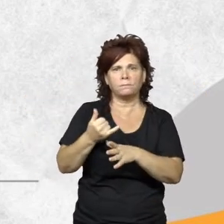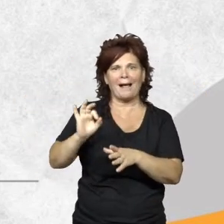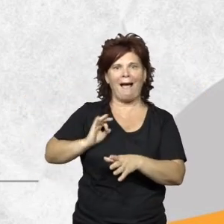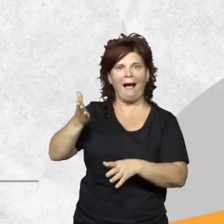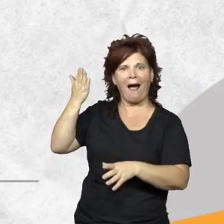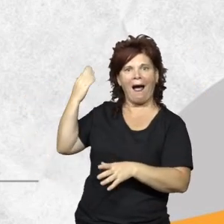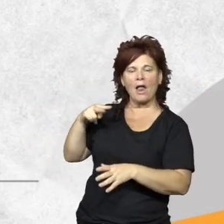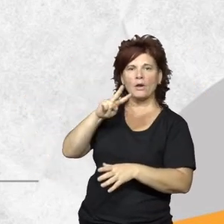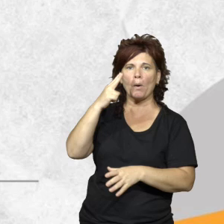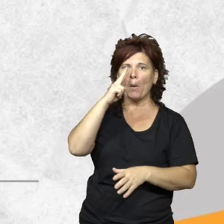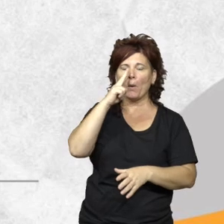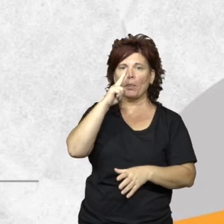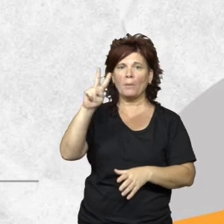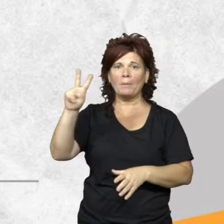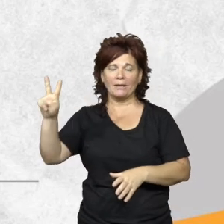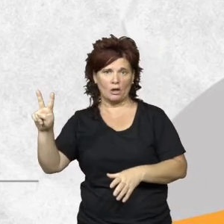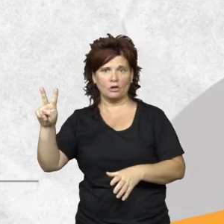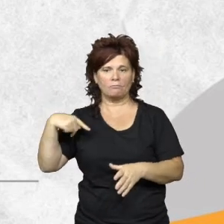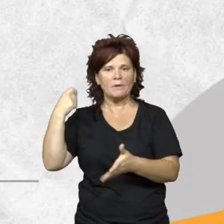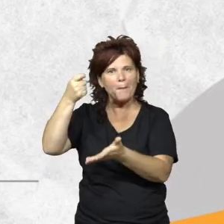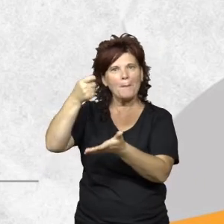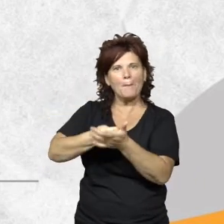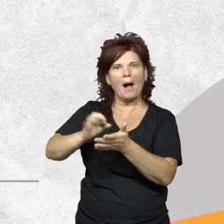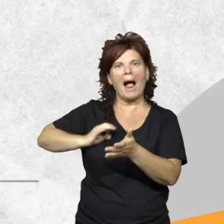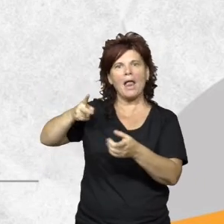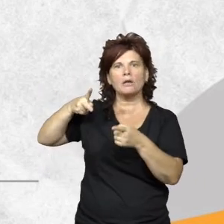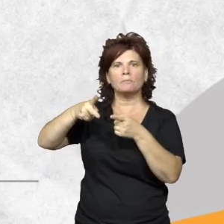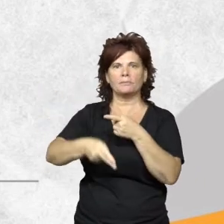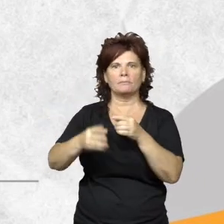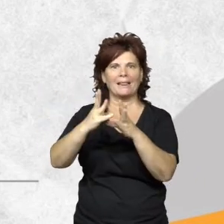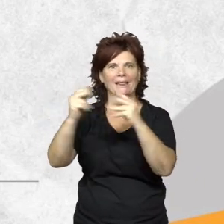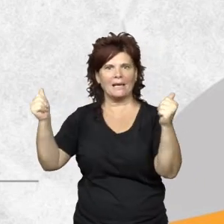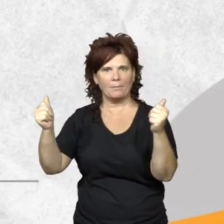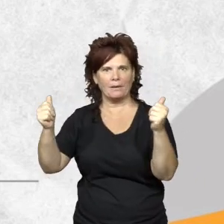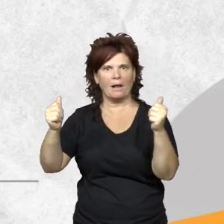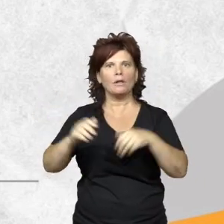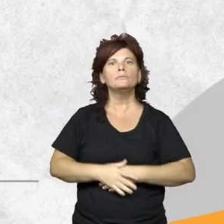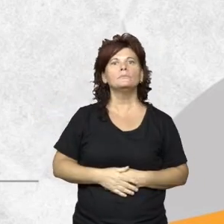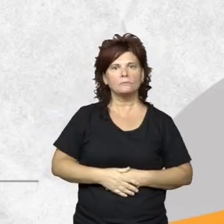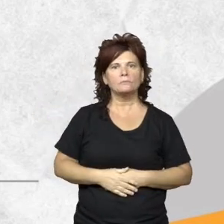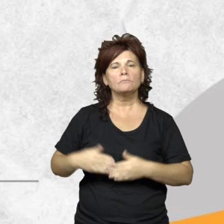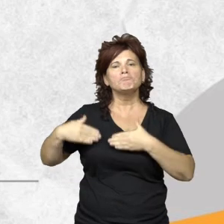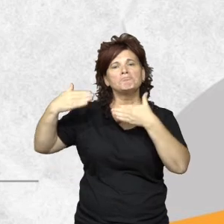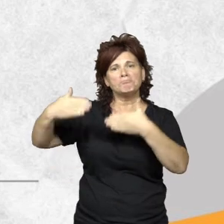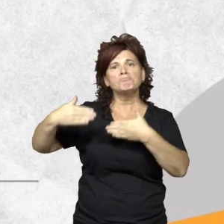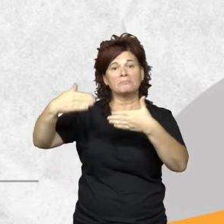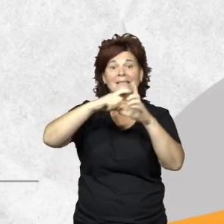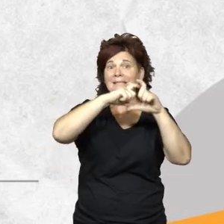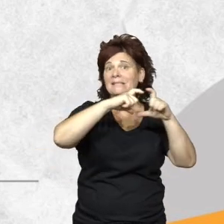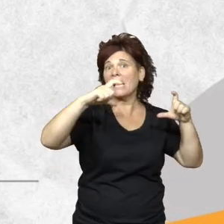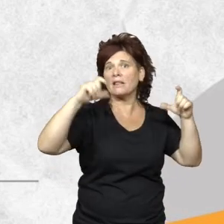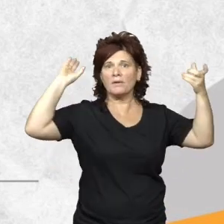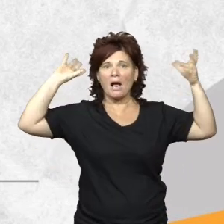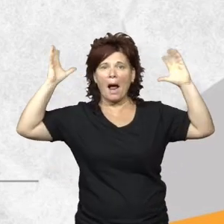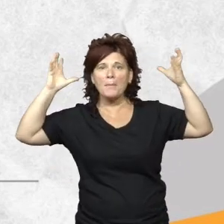año 2022. Entonces se paga a año vencido. Y con todo esto va camino a la certificación ambiental para